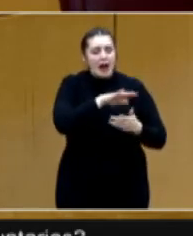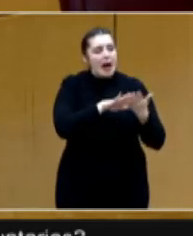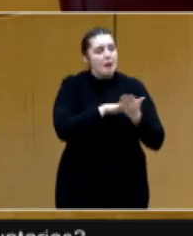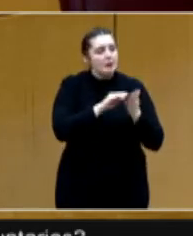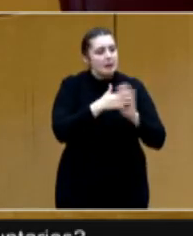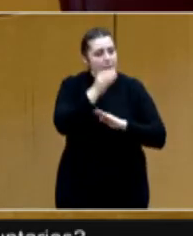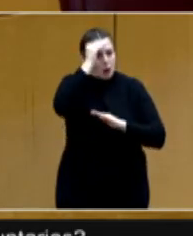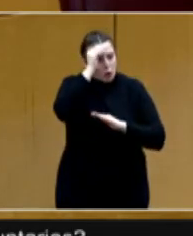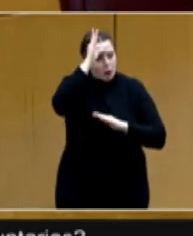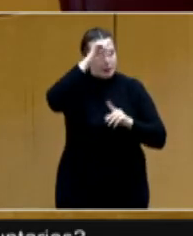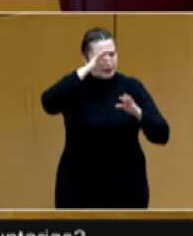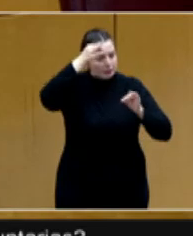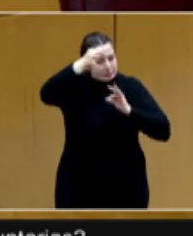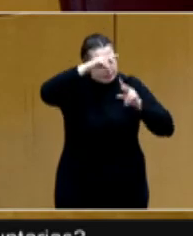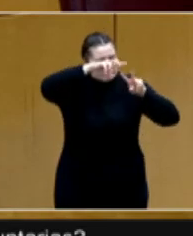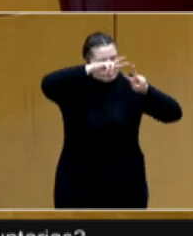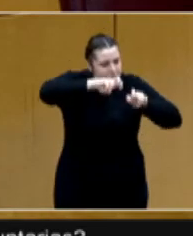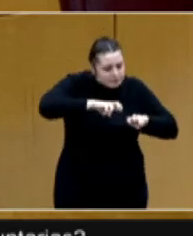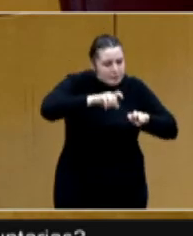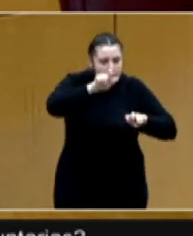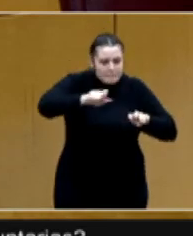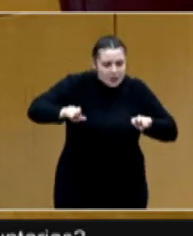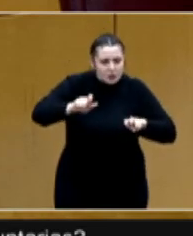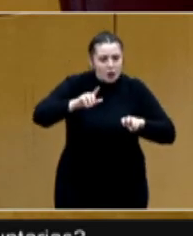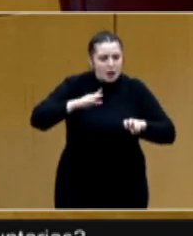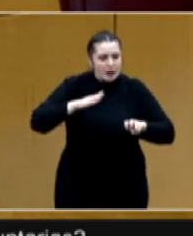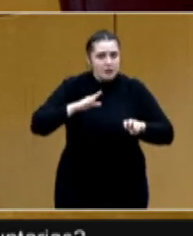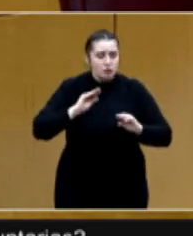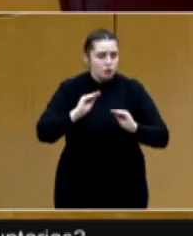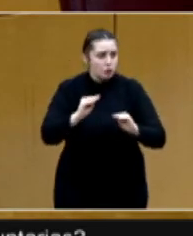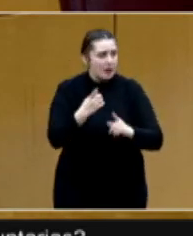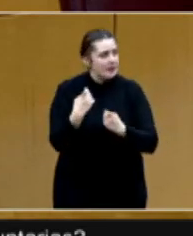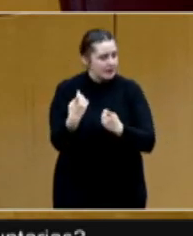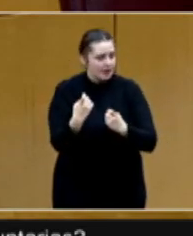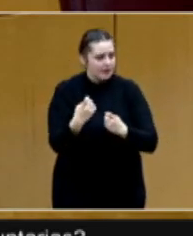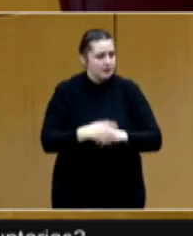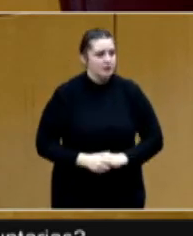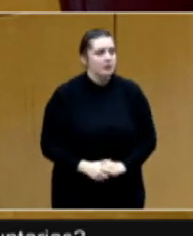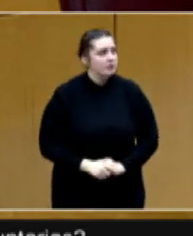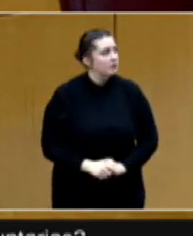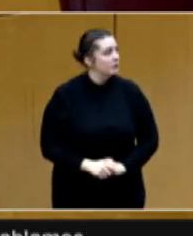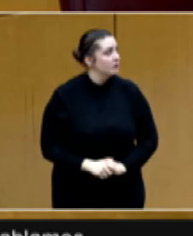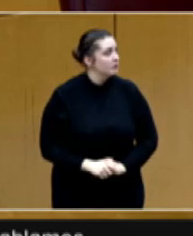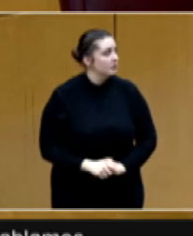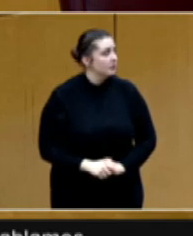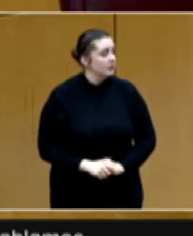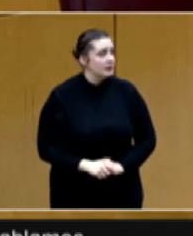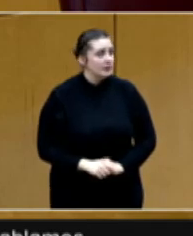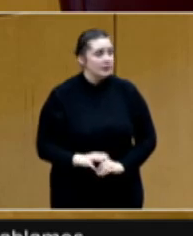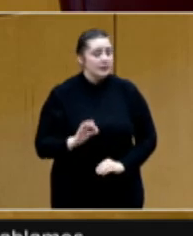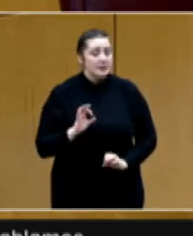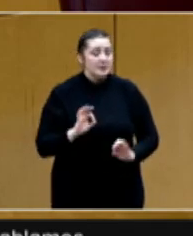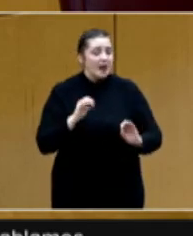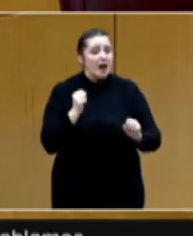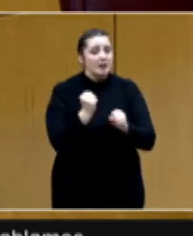conocimiento exhaustivo de las personas y de sus circunstancias no es un trabajo que se puede hacer en